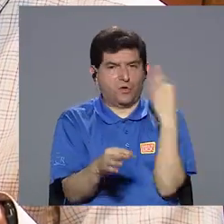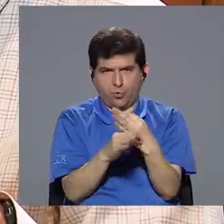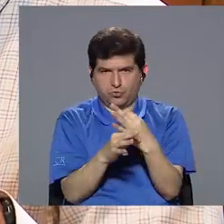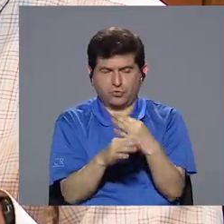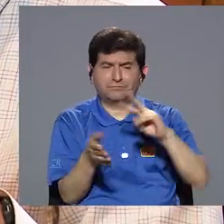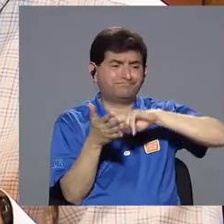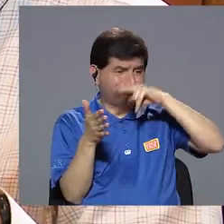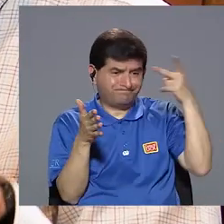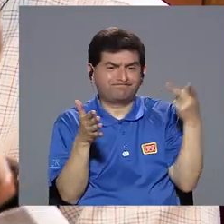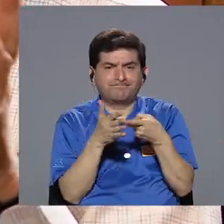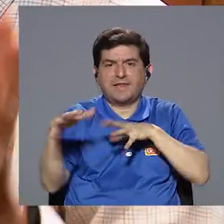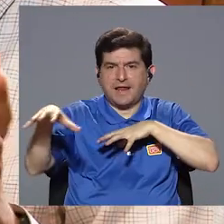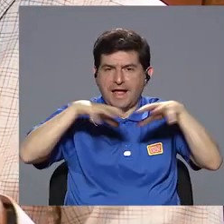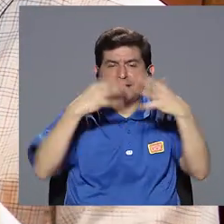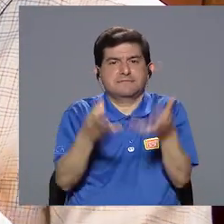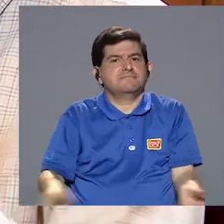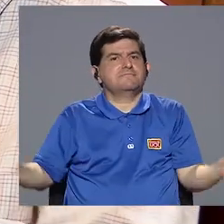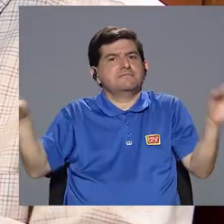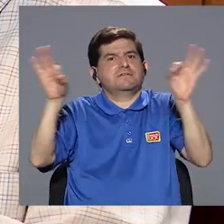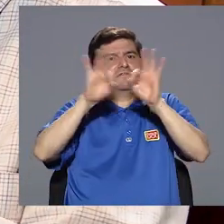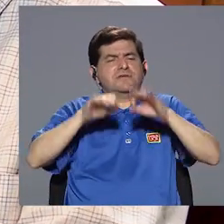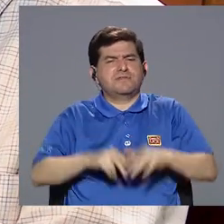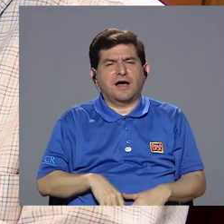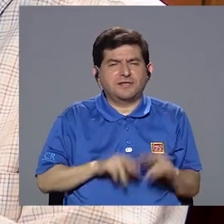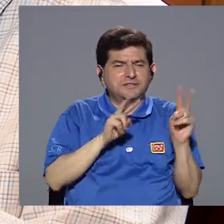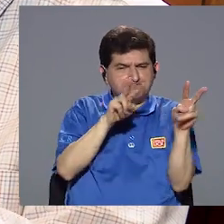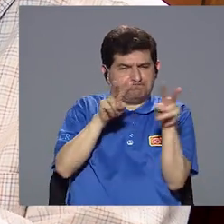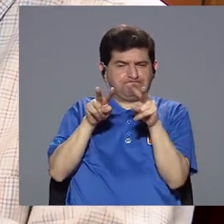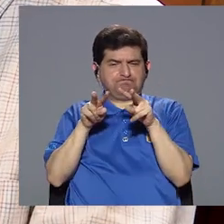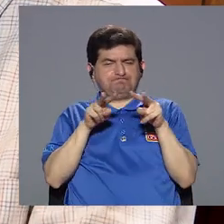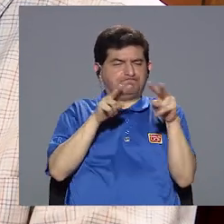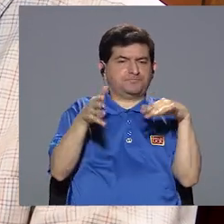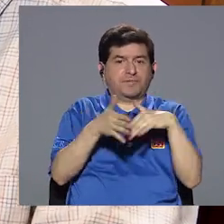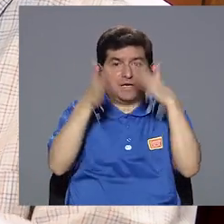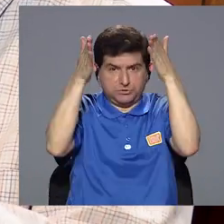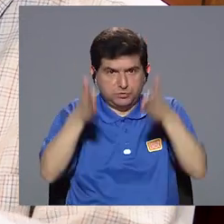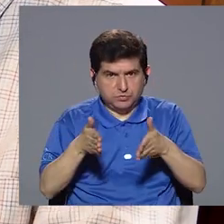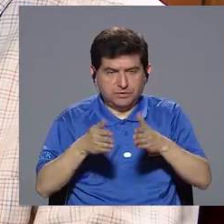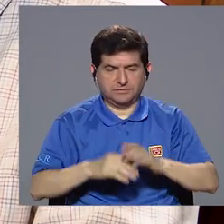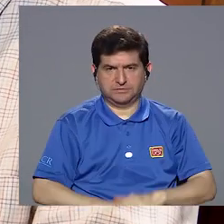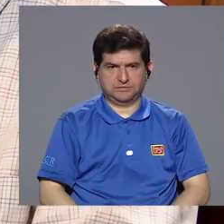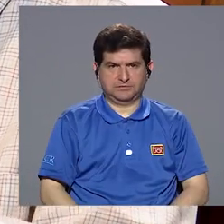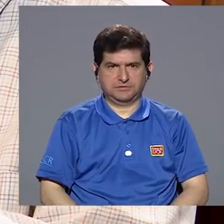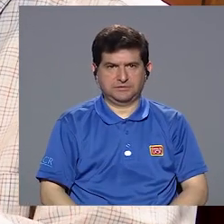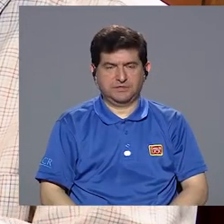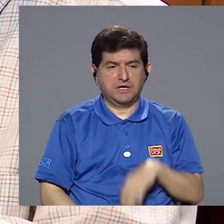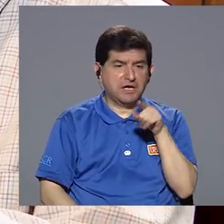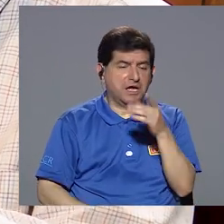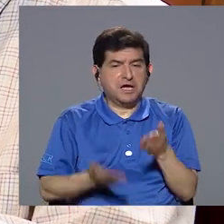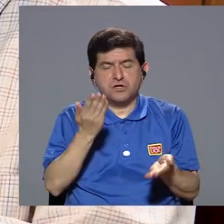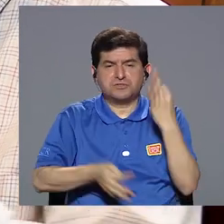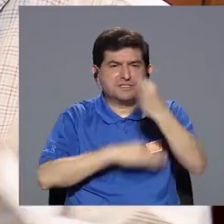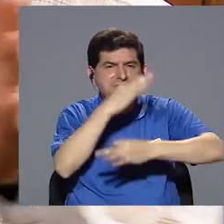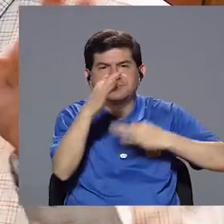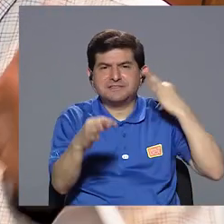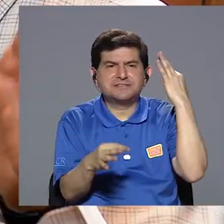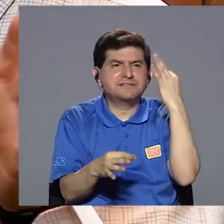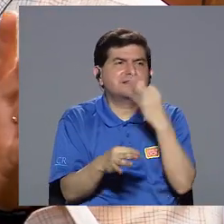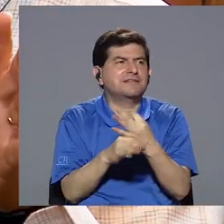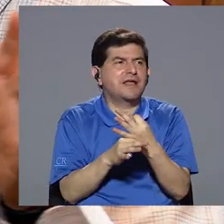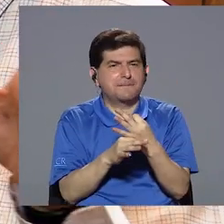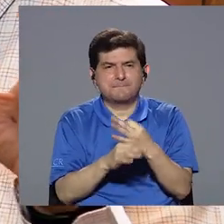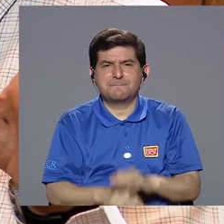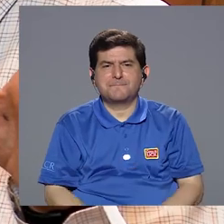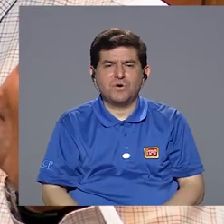o de otro tipo eso implica también actividades muy importantes de seguimiento de los estudiantes que vengan con algún